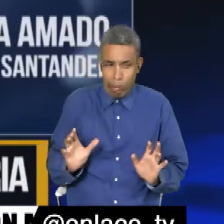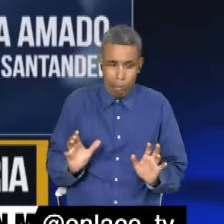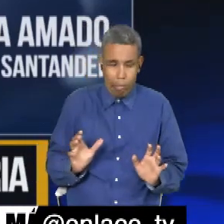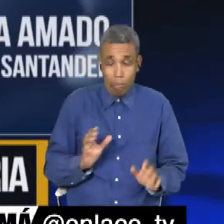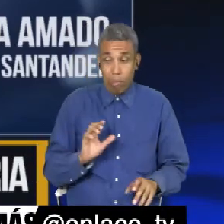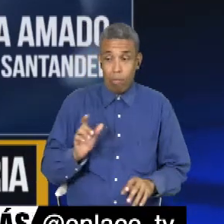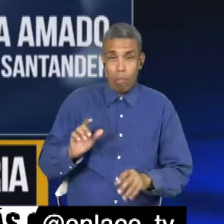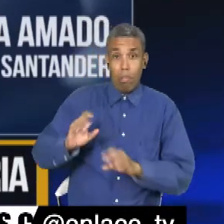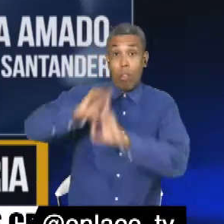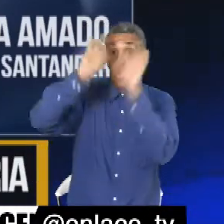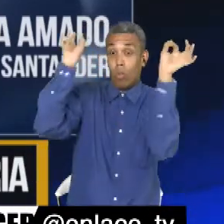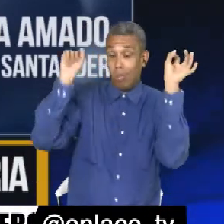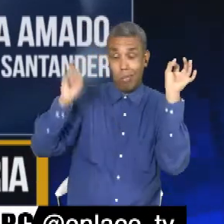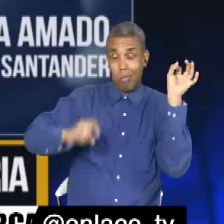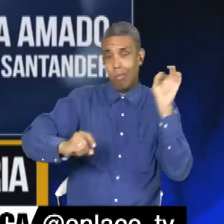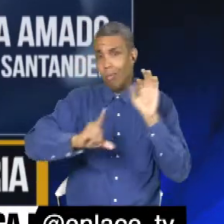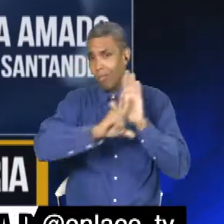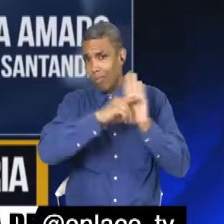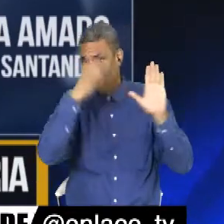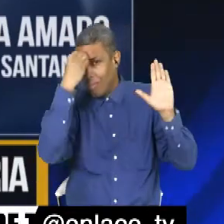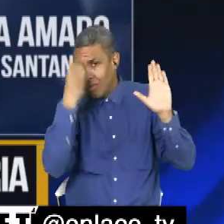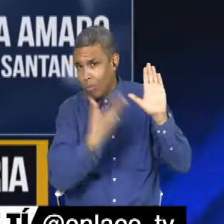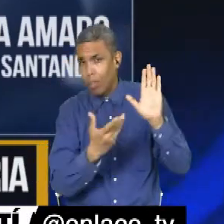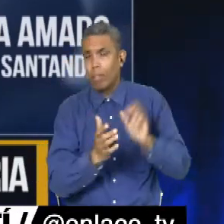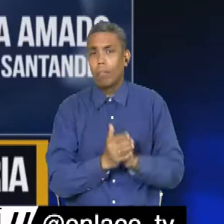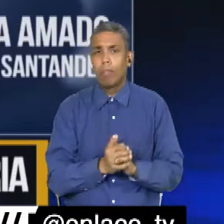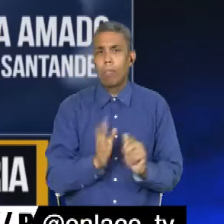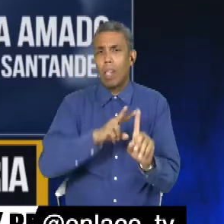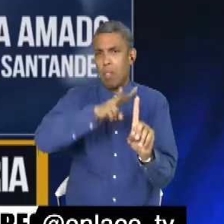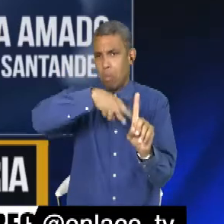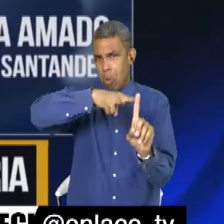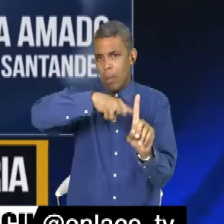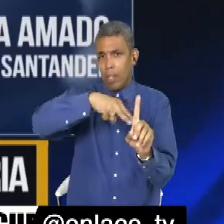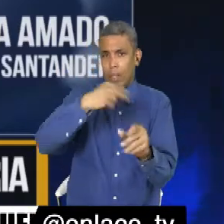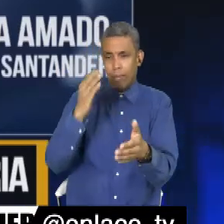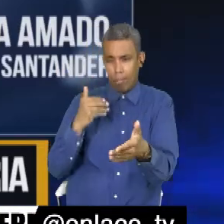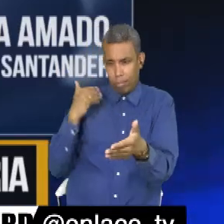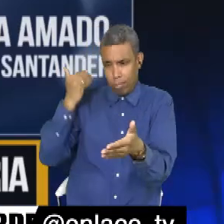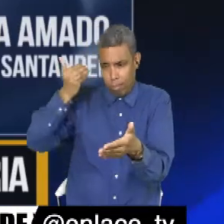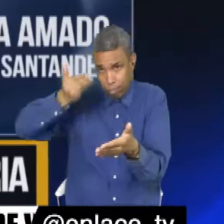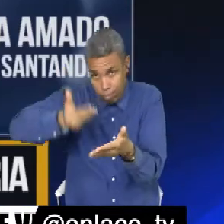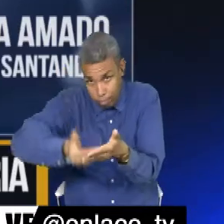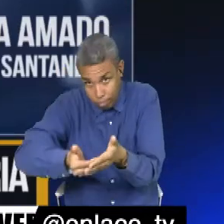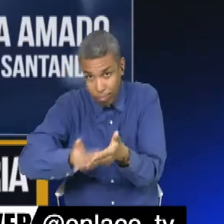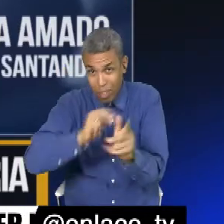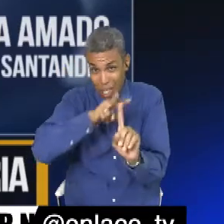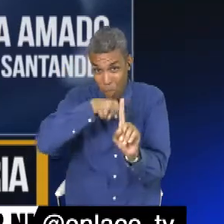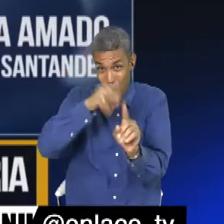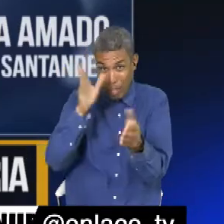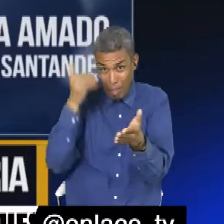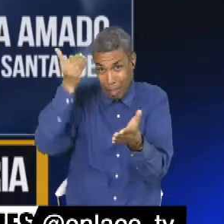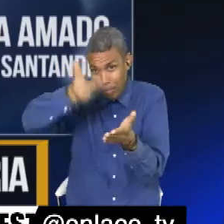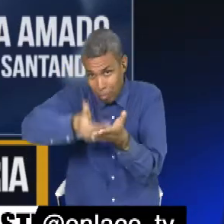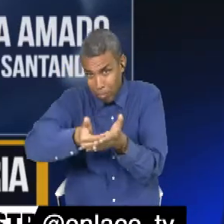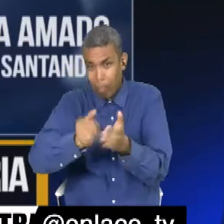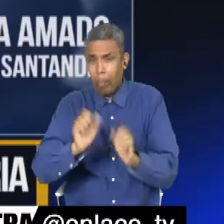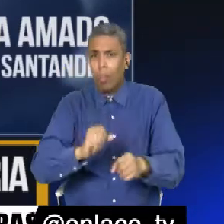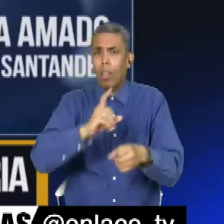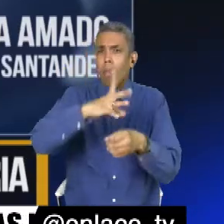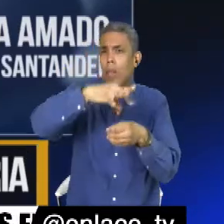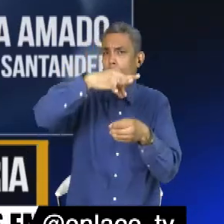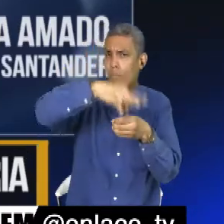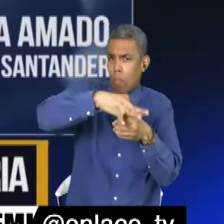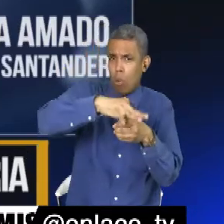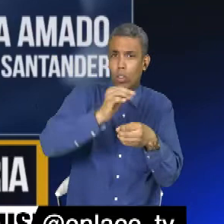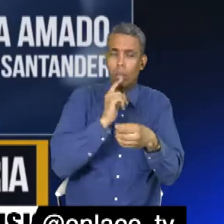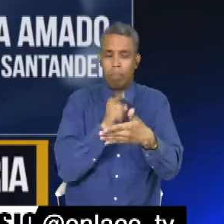nosotros hicimos fue dar un tiempo prudente. Creemos que un mes es tiempo suficiente. La ciudad no puede estar